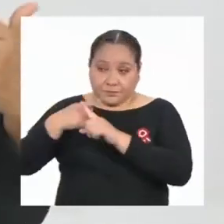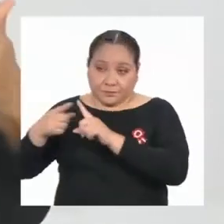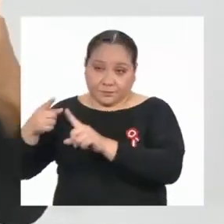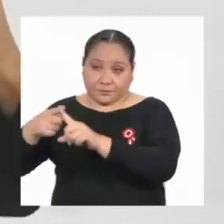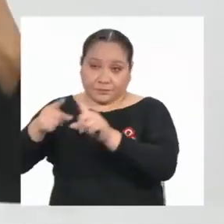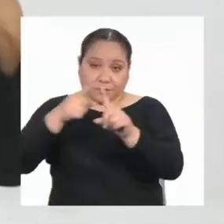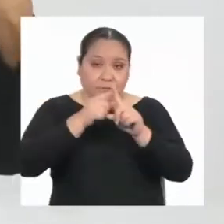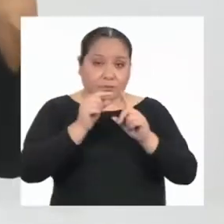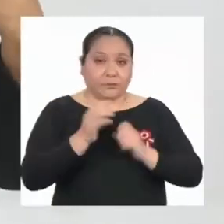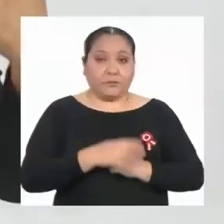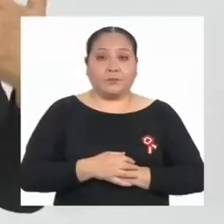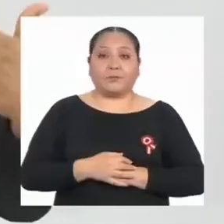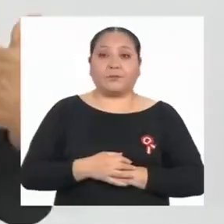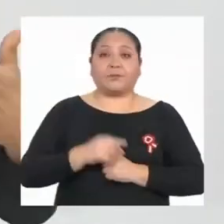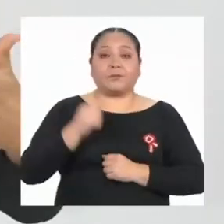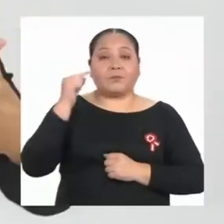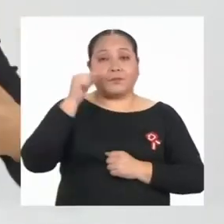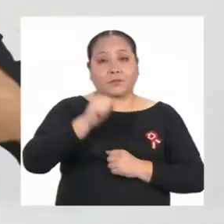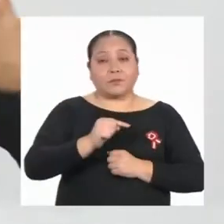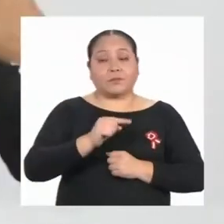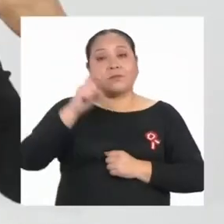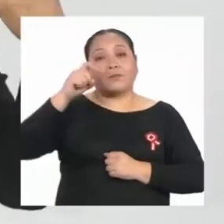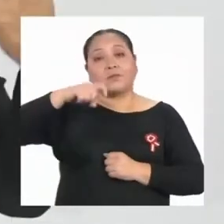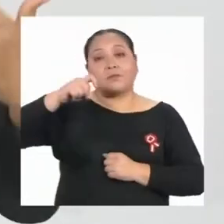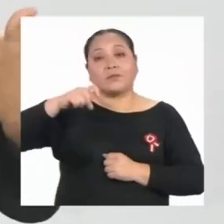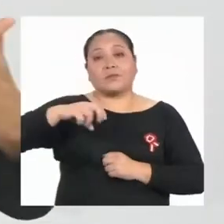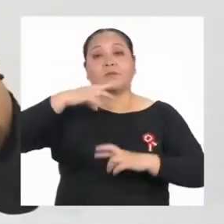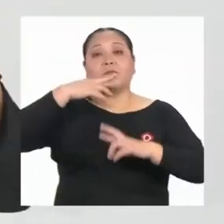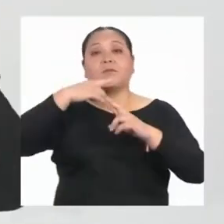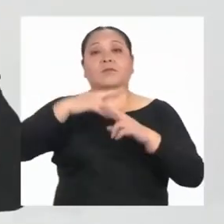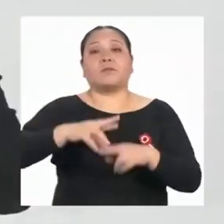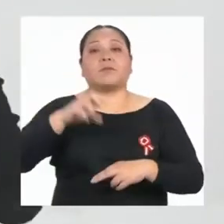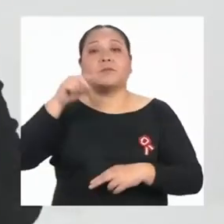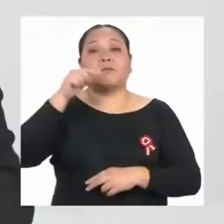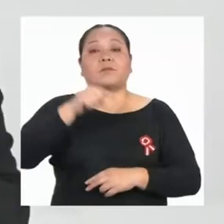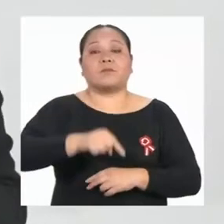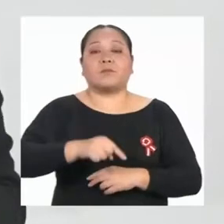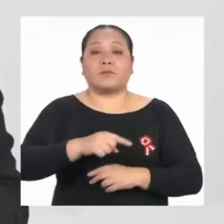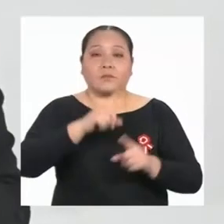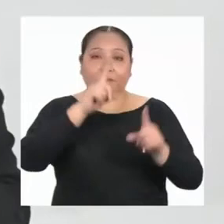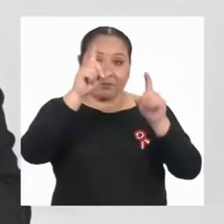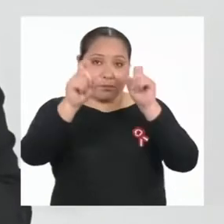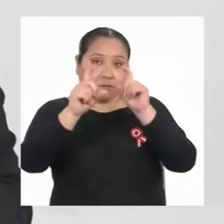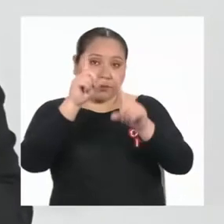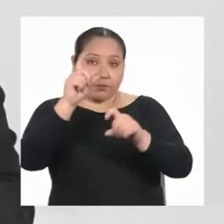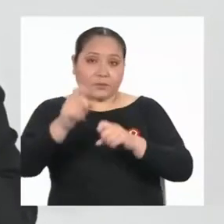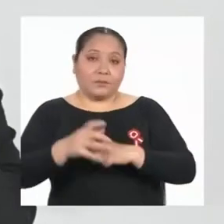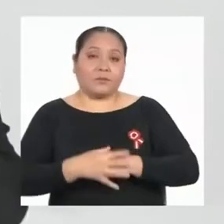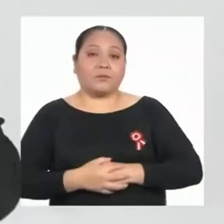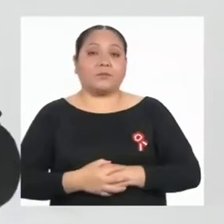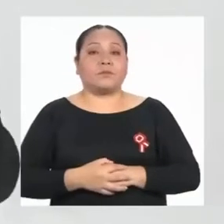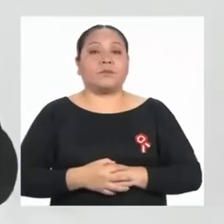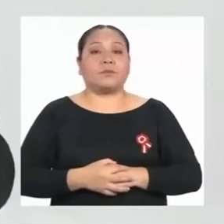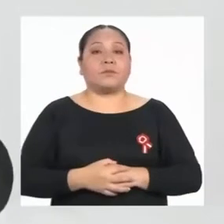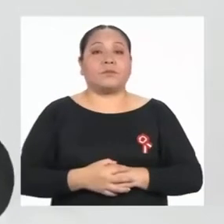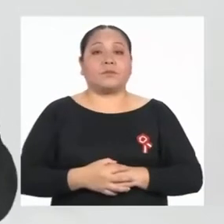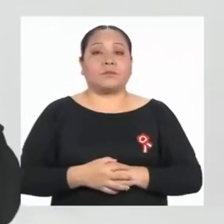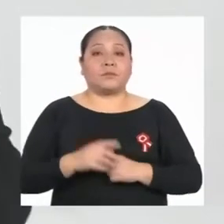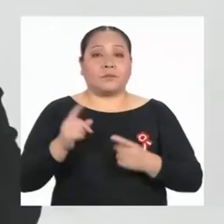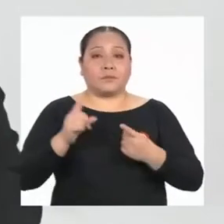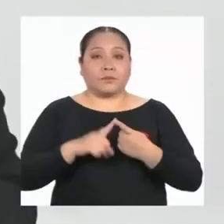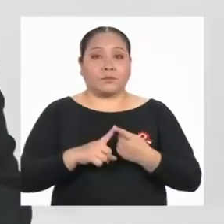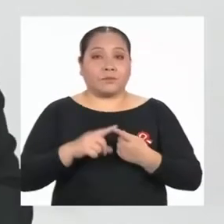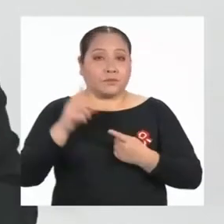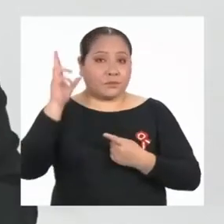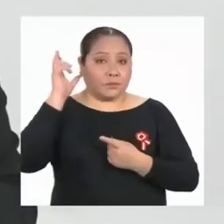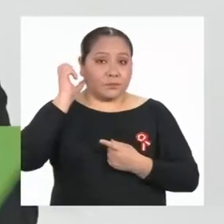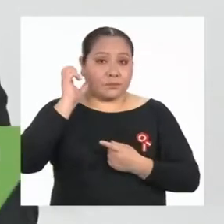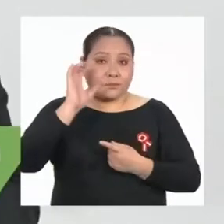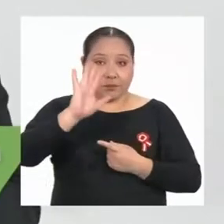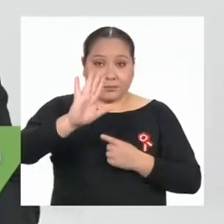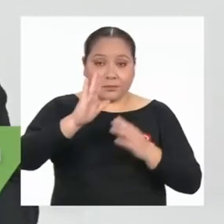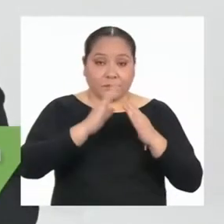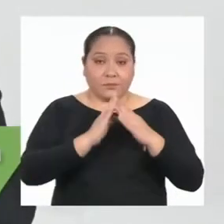Para eso debemos responder a estas interrogantes. Escuchen en casa.